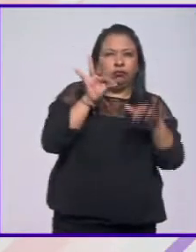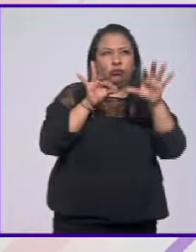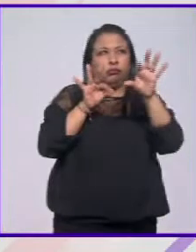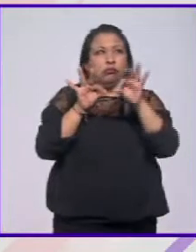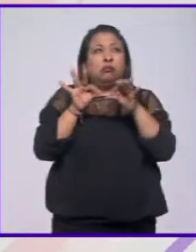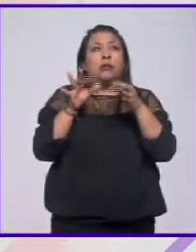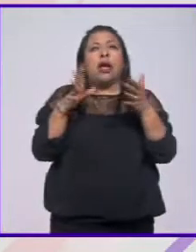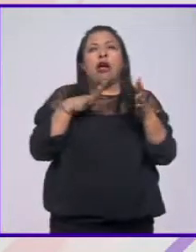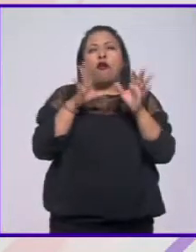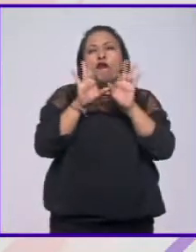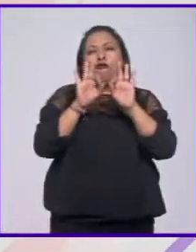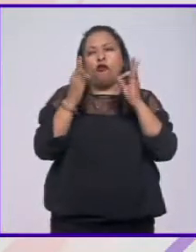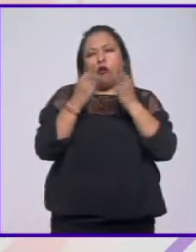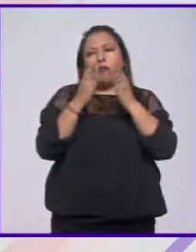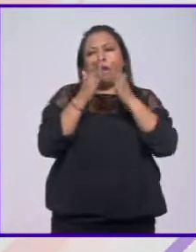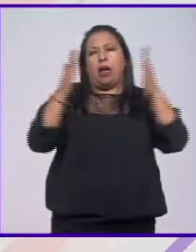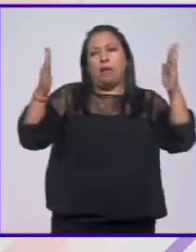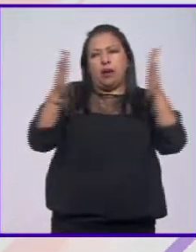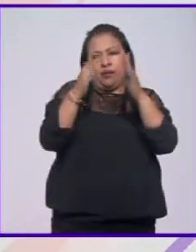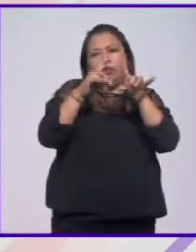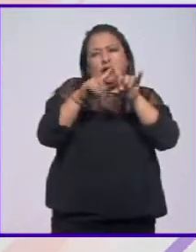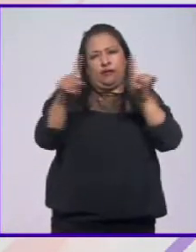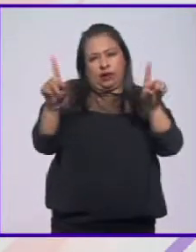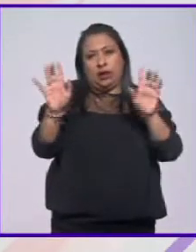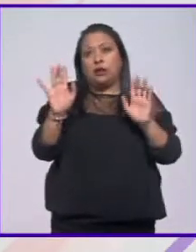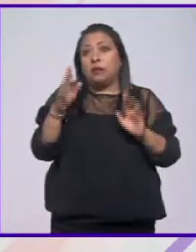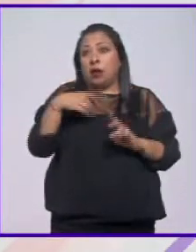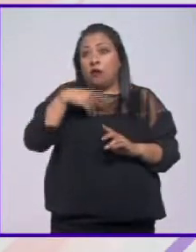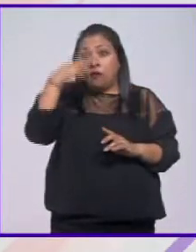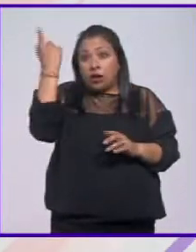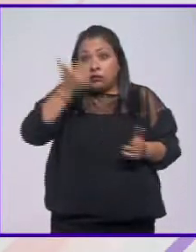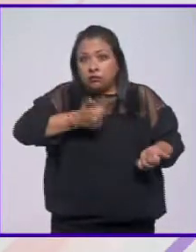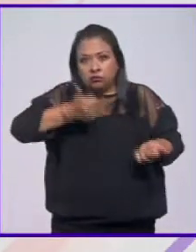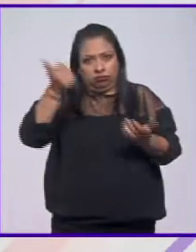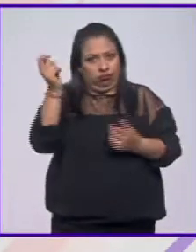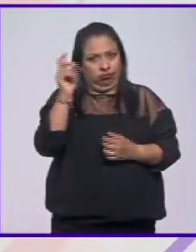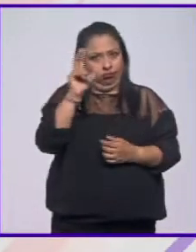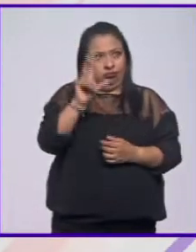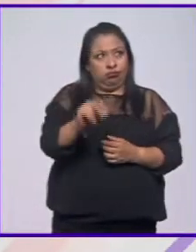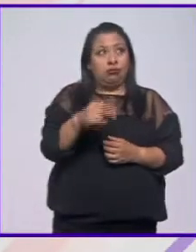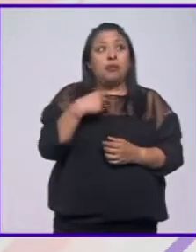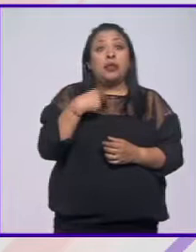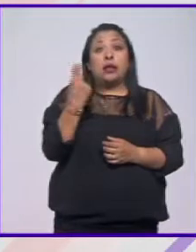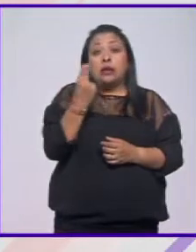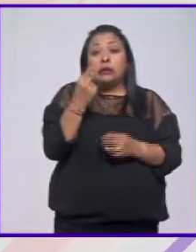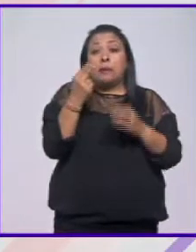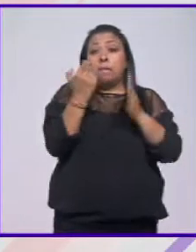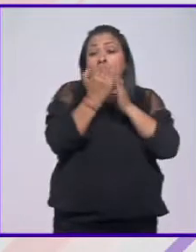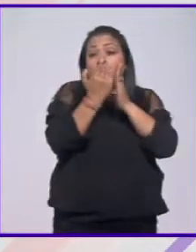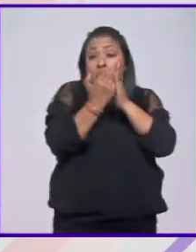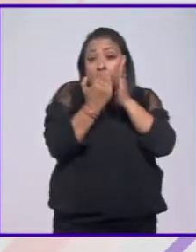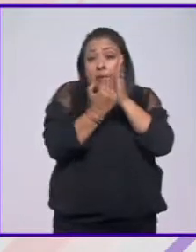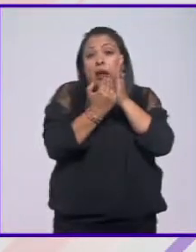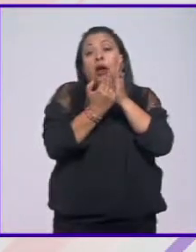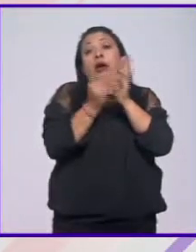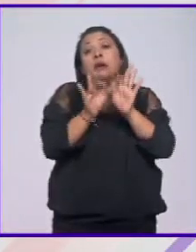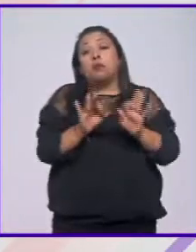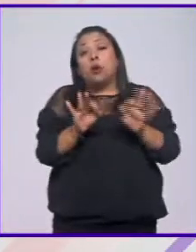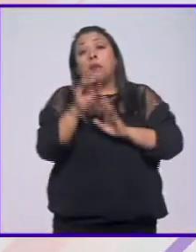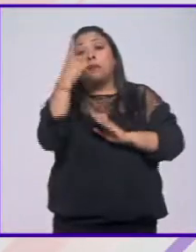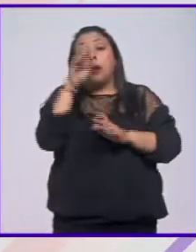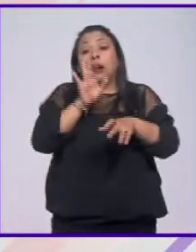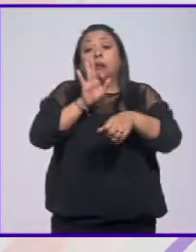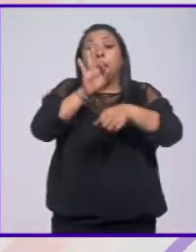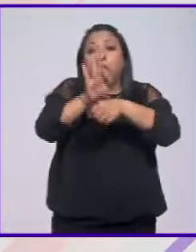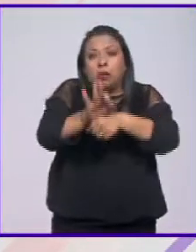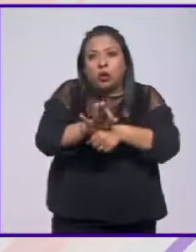piezas de distinto formato, pero digamos no son piezas de fácil transportación. Hay requerimientos muy importantes en cuanto a la